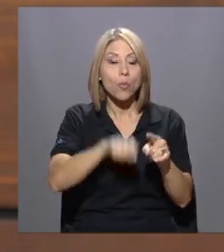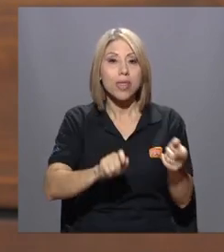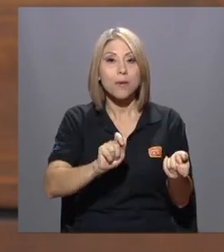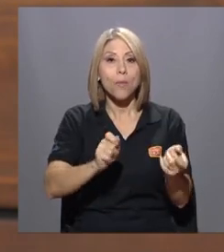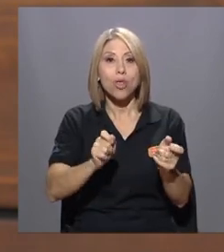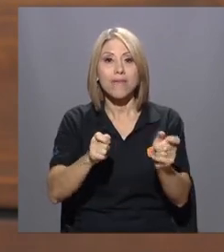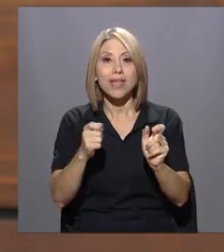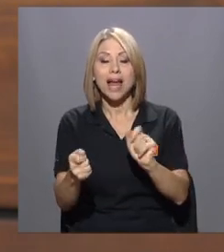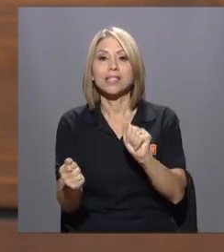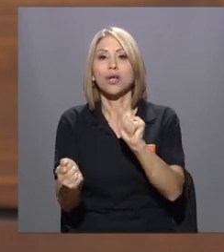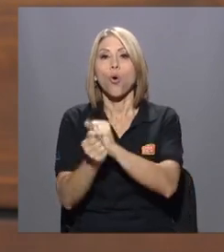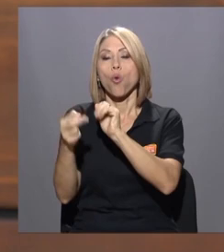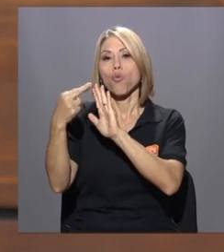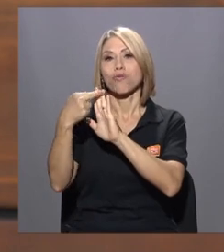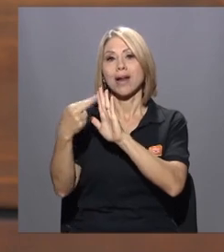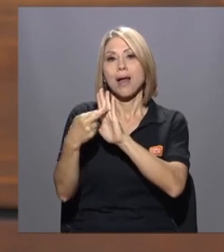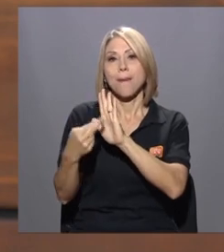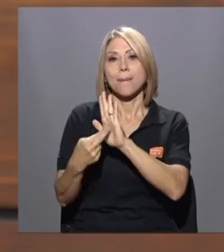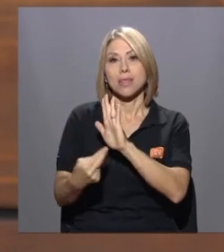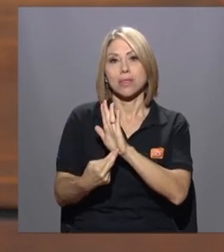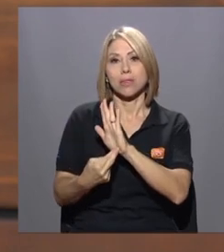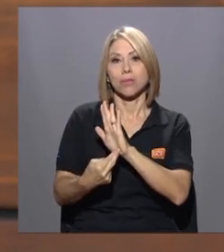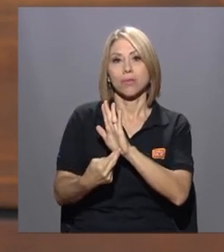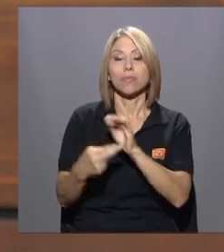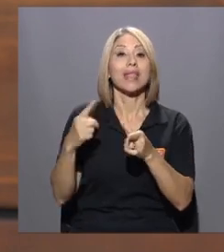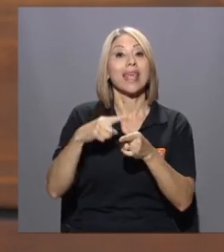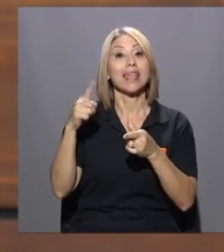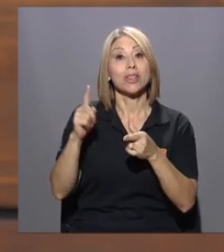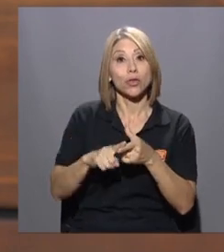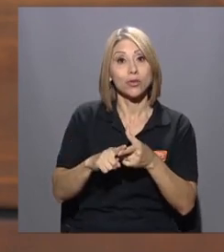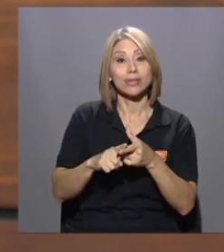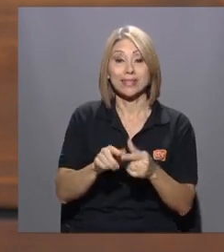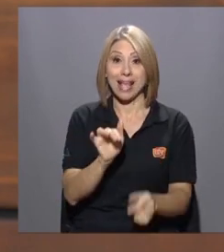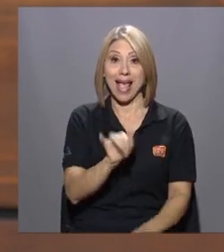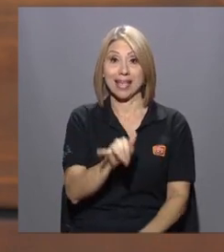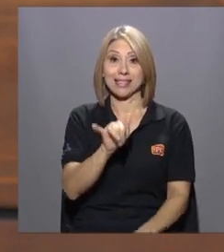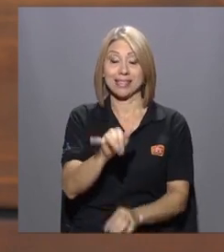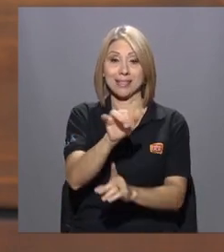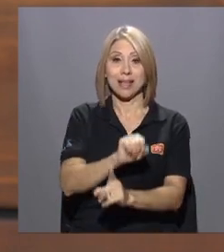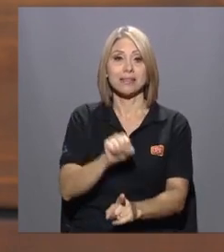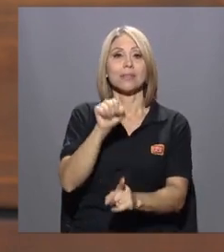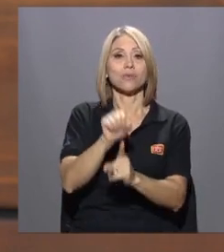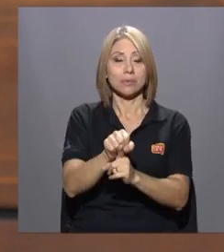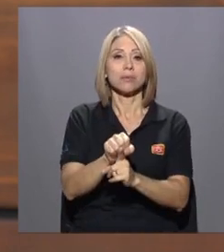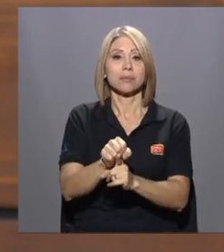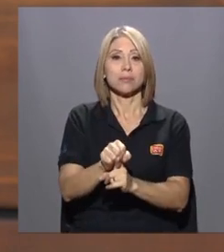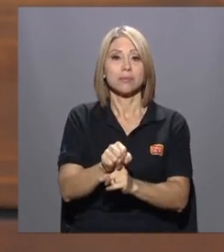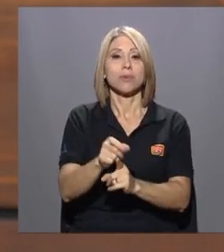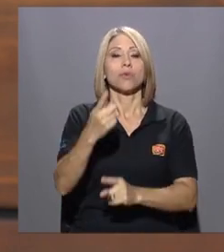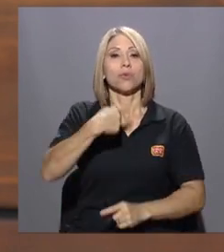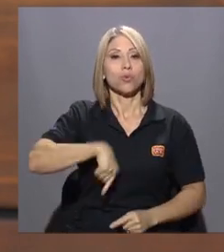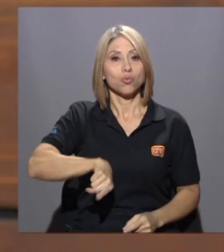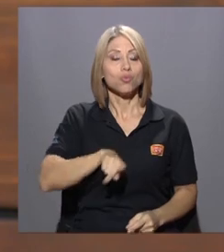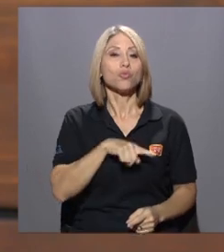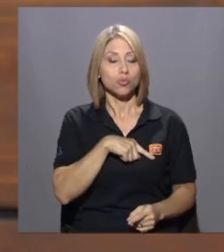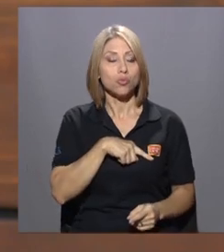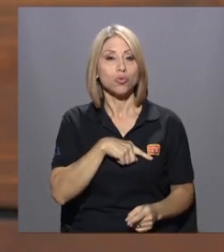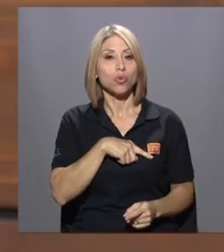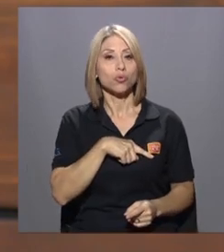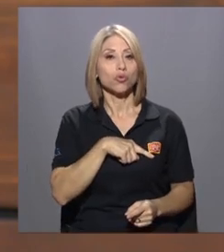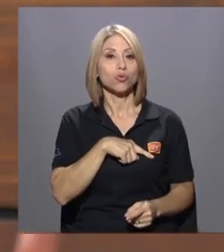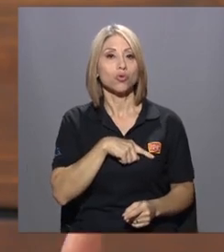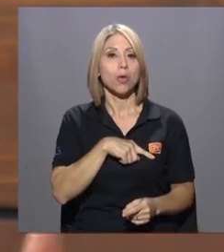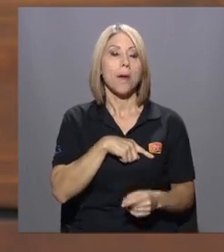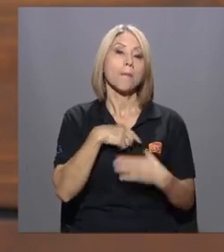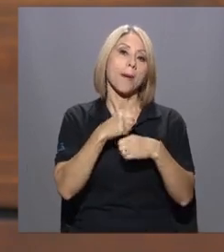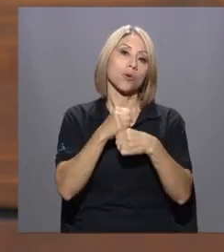reglamento. Entonces, siendo así la situación, nosotros vamos a interponer